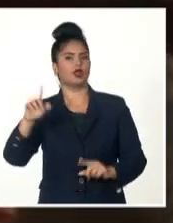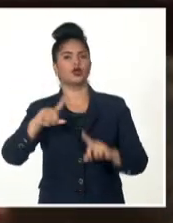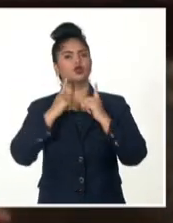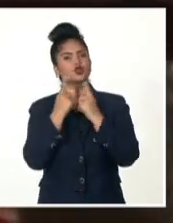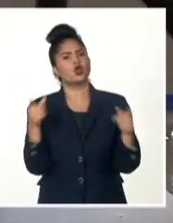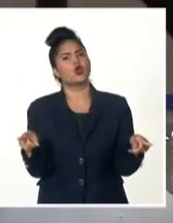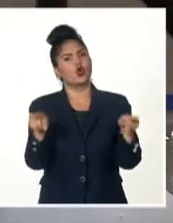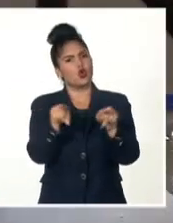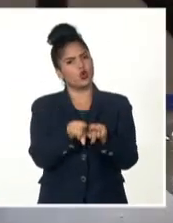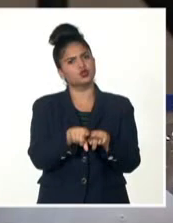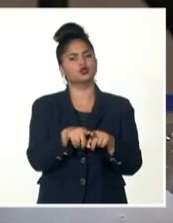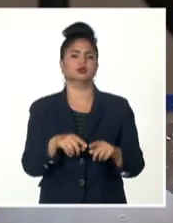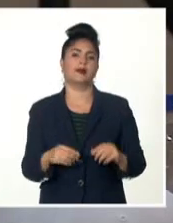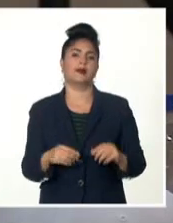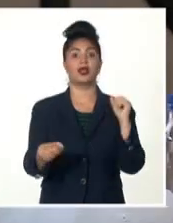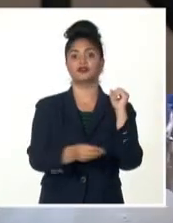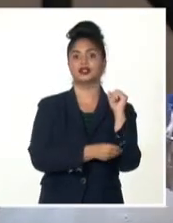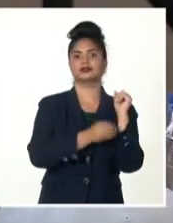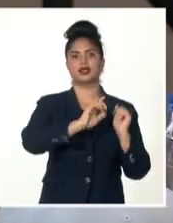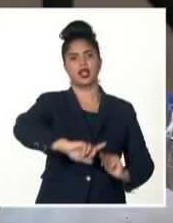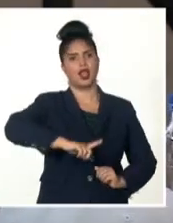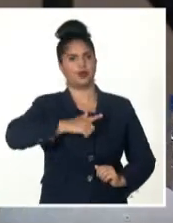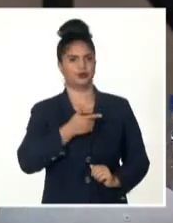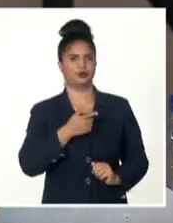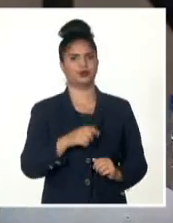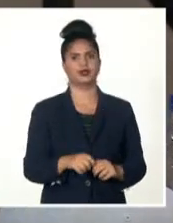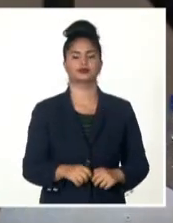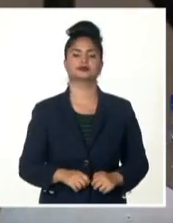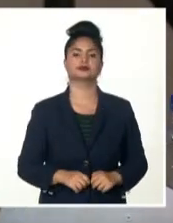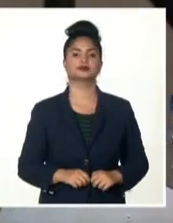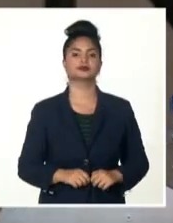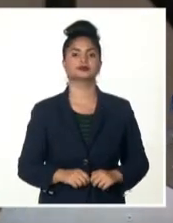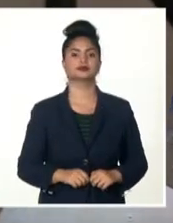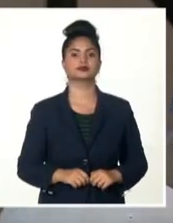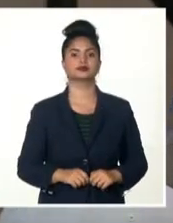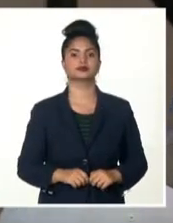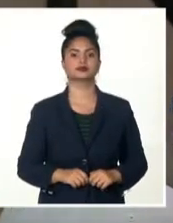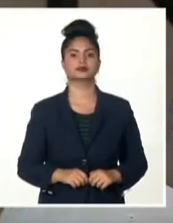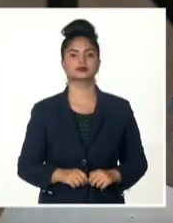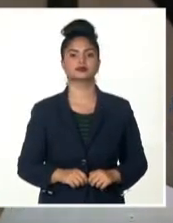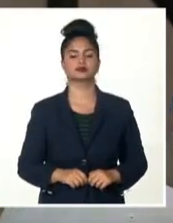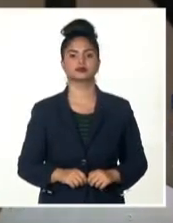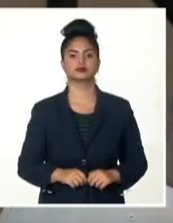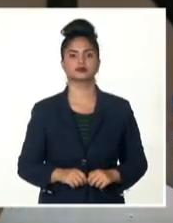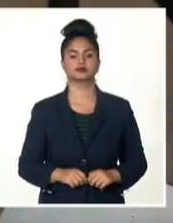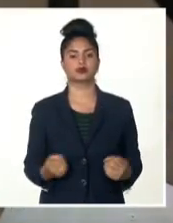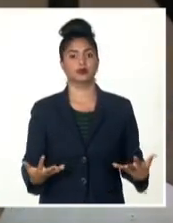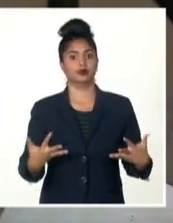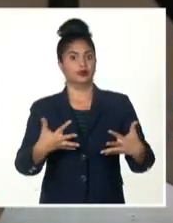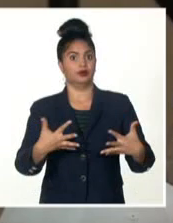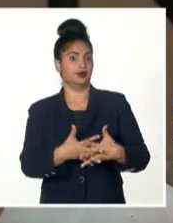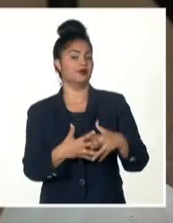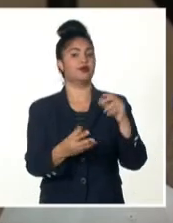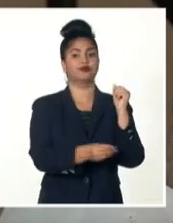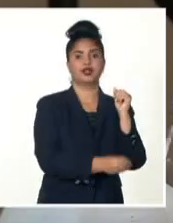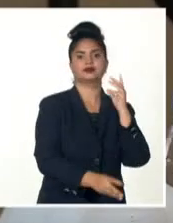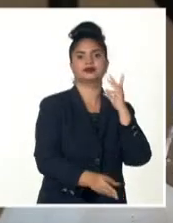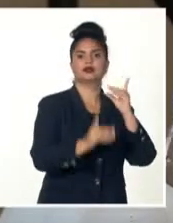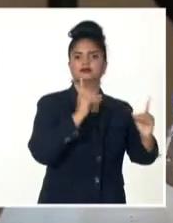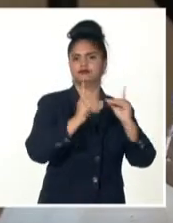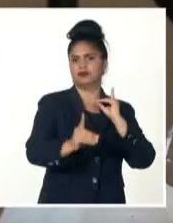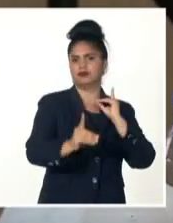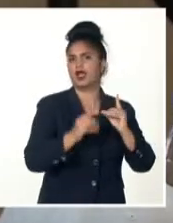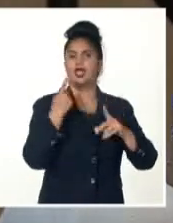isla. Fortalecer los vínculos y la coordinación tanto a nivel regional como en los